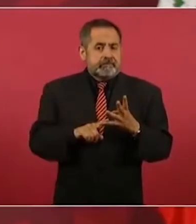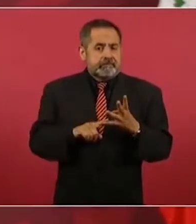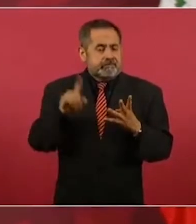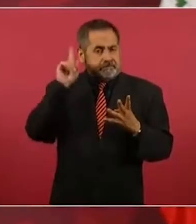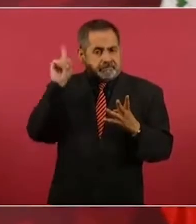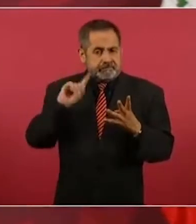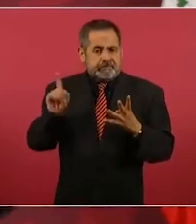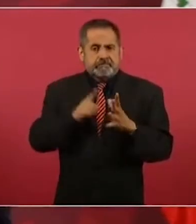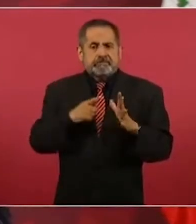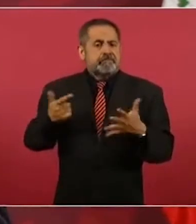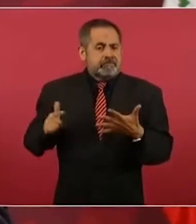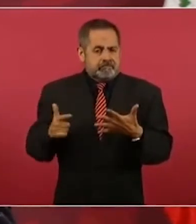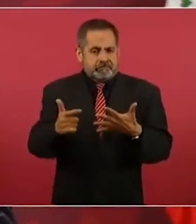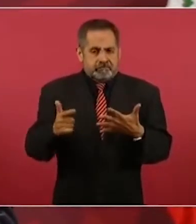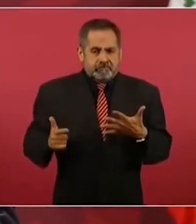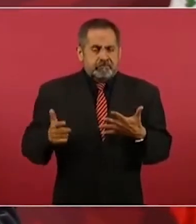Zacatecas, Guanajuato,